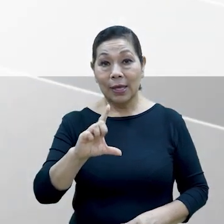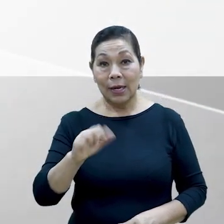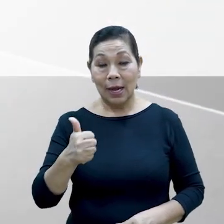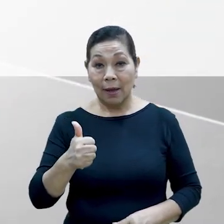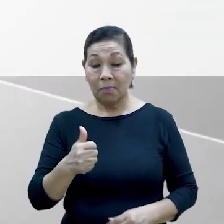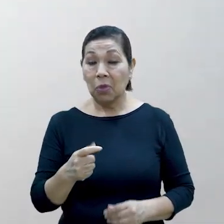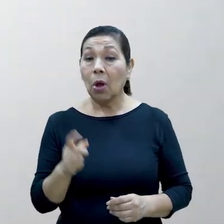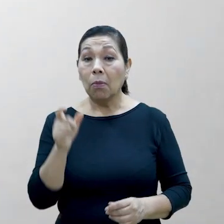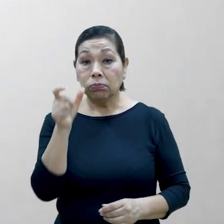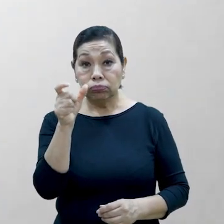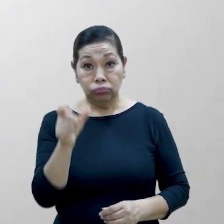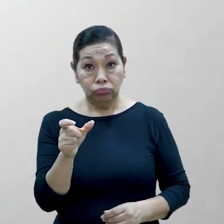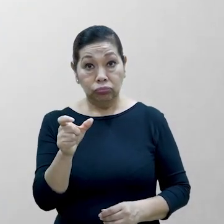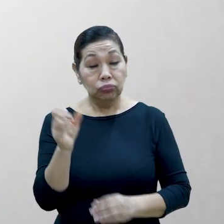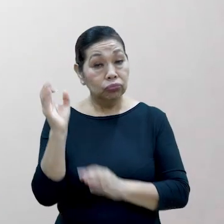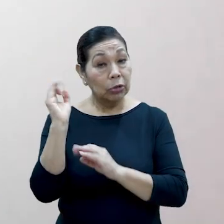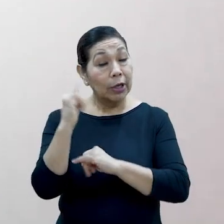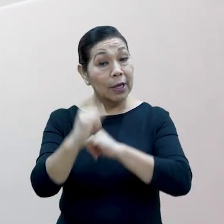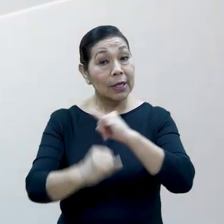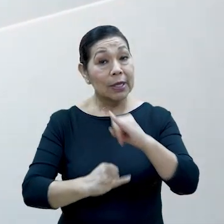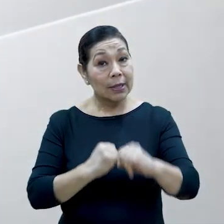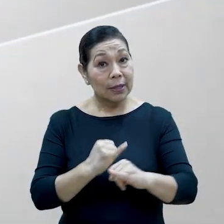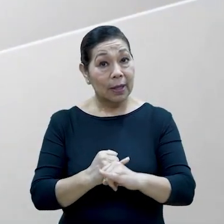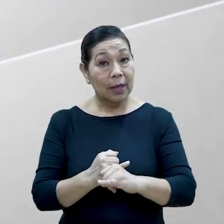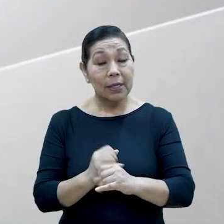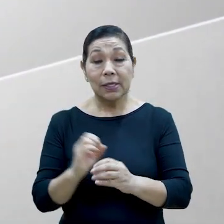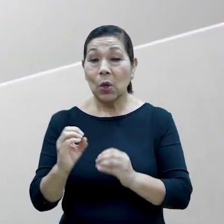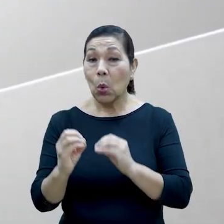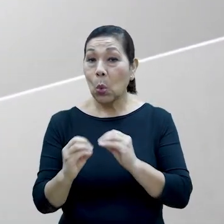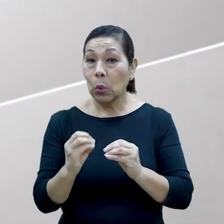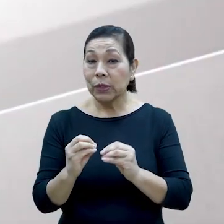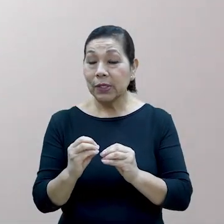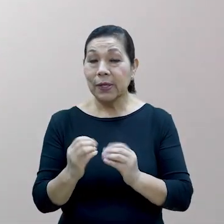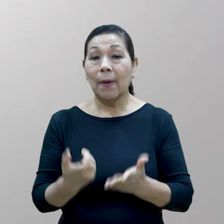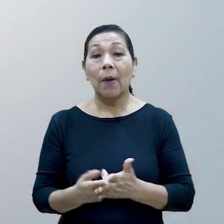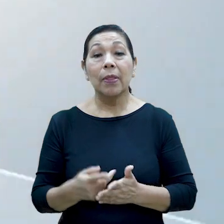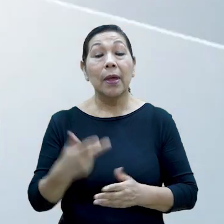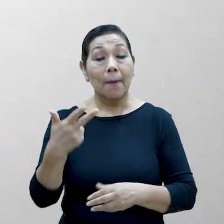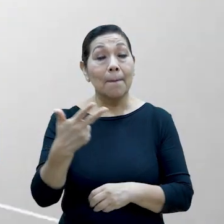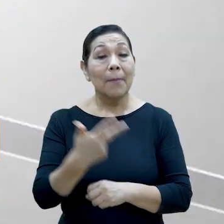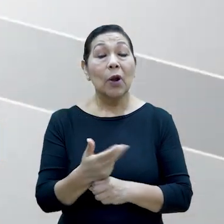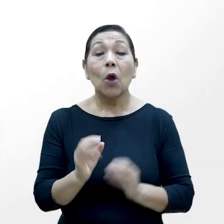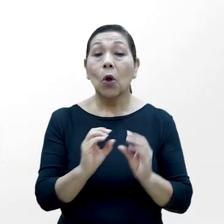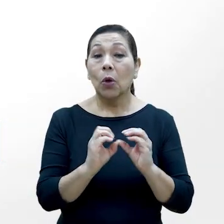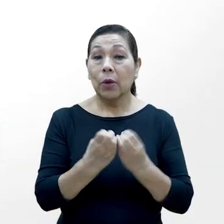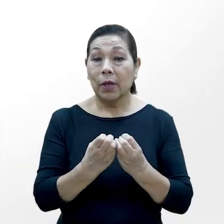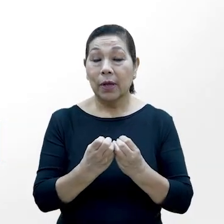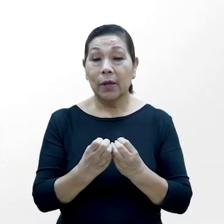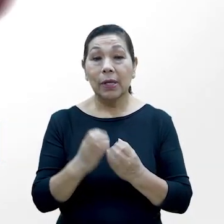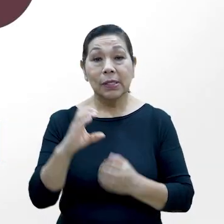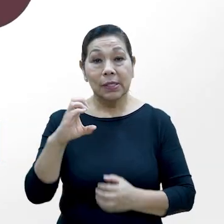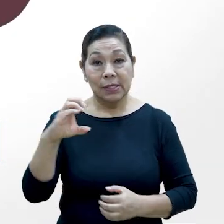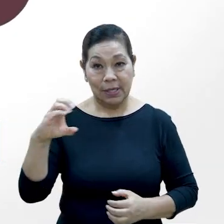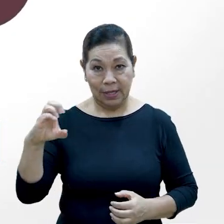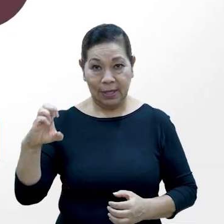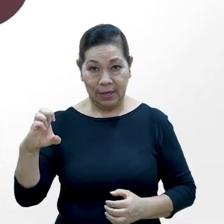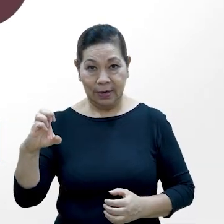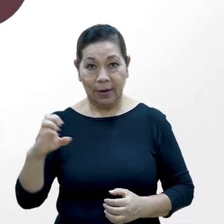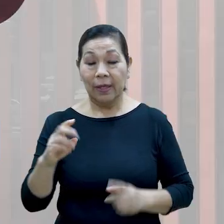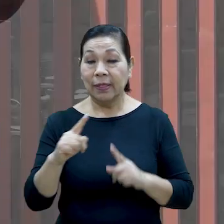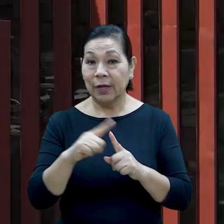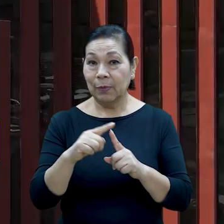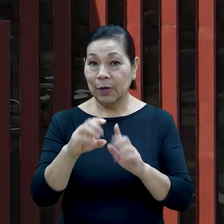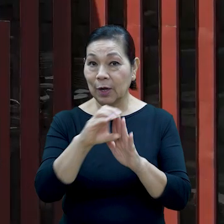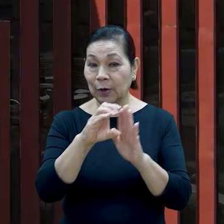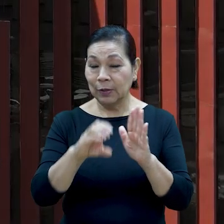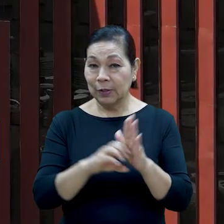Lemus Arriaga, fueron los expositores en el Seminario Internacional El Sistema de Justicia Constitucional de Guatemala, organizada por el Centro de Estudios Constitucionales